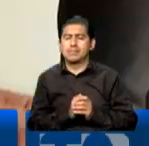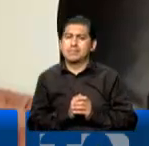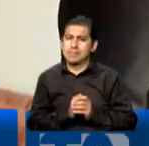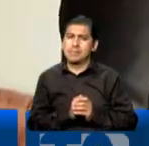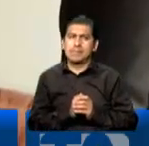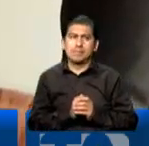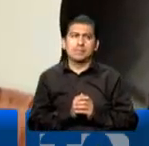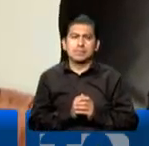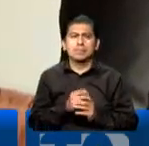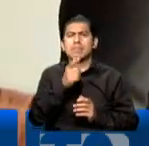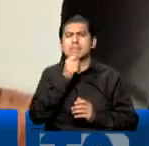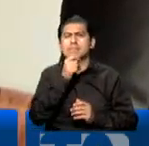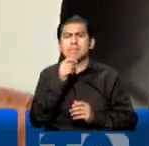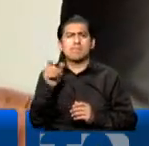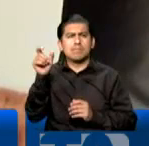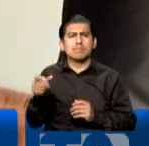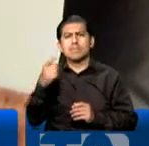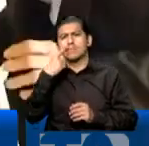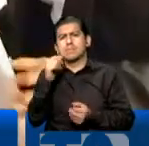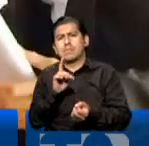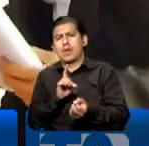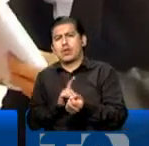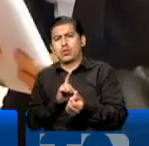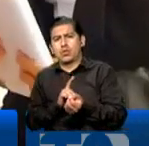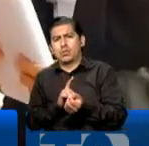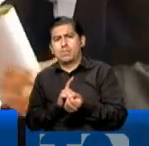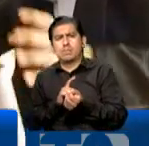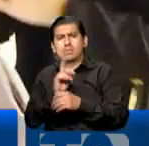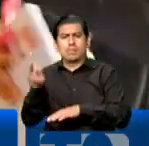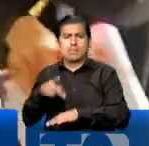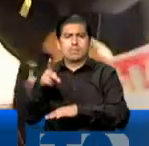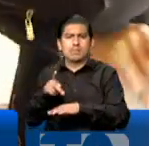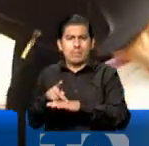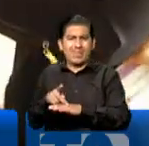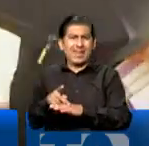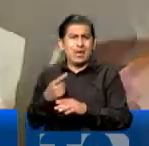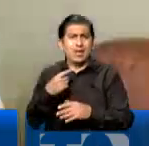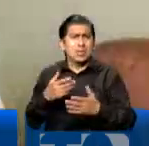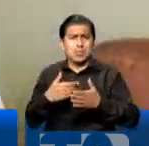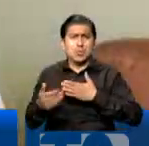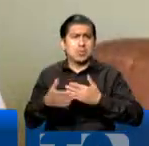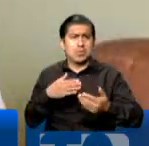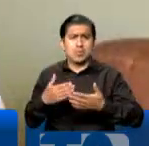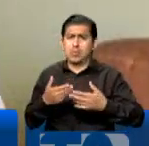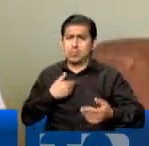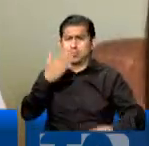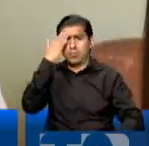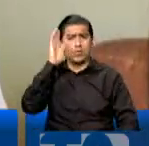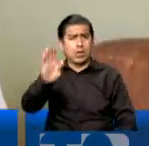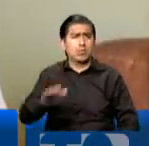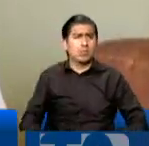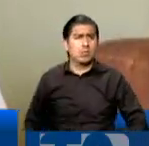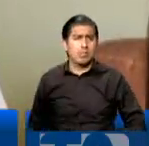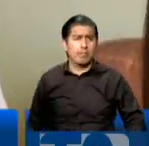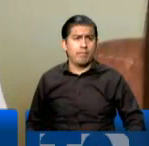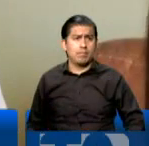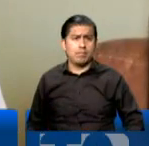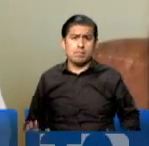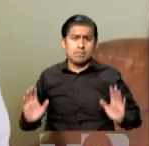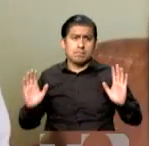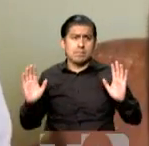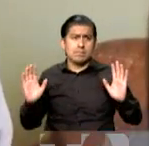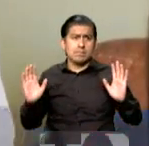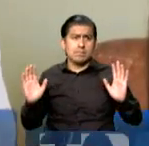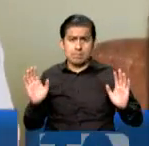anónima. Quien la colocó, un médico especialista en salud pública, estuvo dispuesto incluso a denunciarlo públicamente. Según